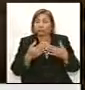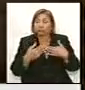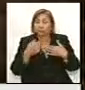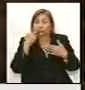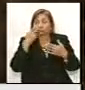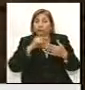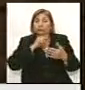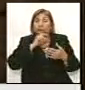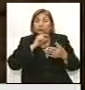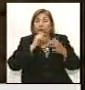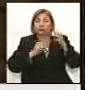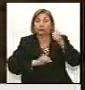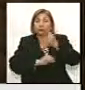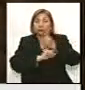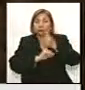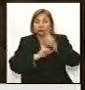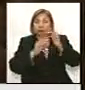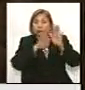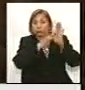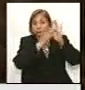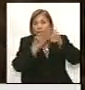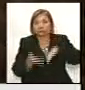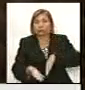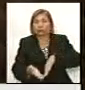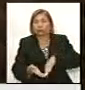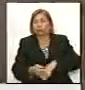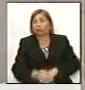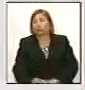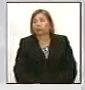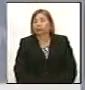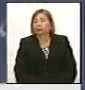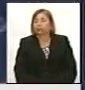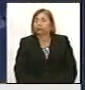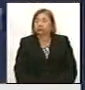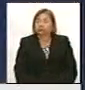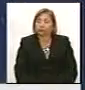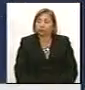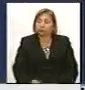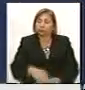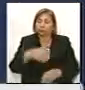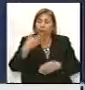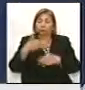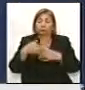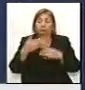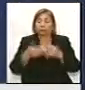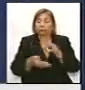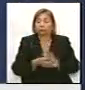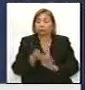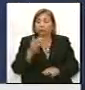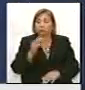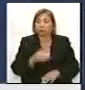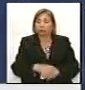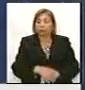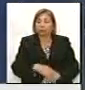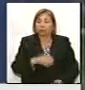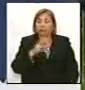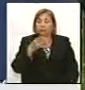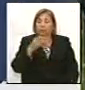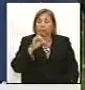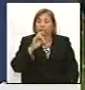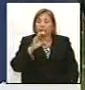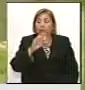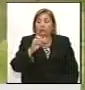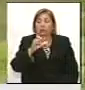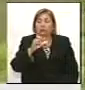metálica para evitar el colapso total de la estructura. Posteriormente, el parlamentario se dirigió a la Huaca